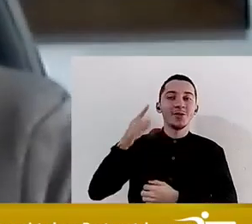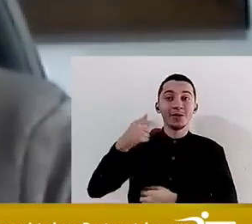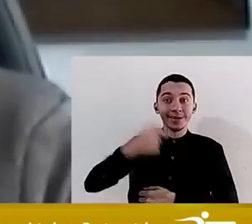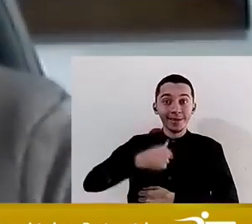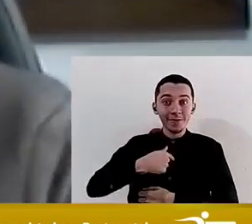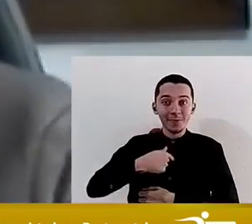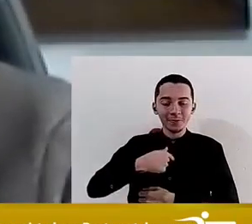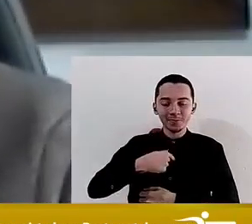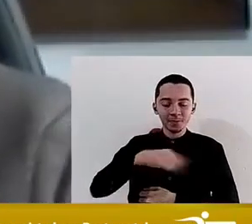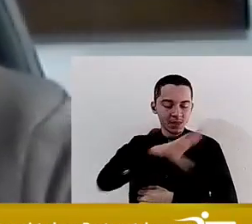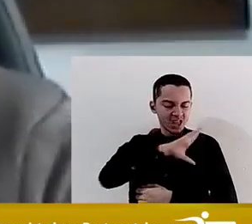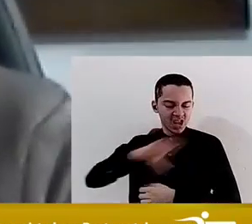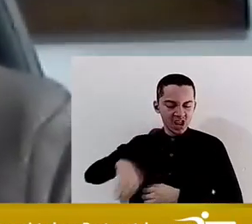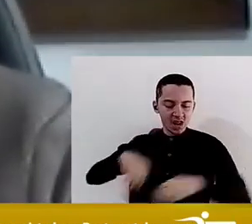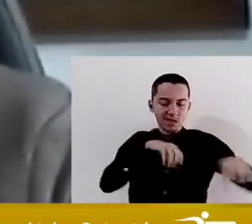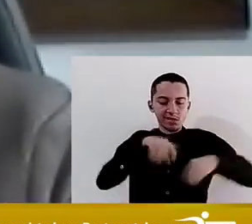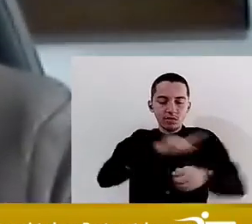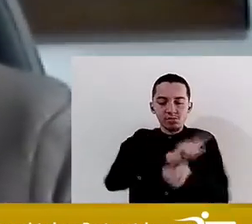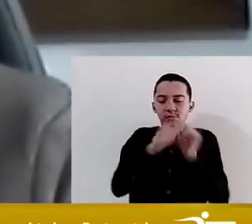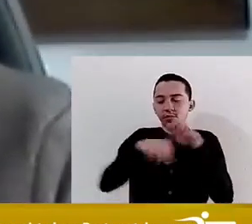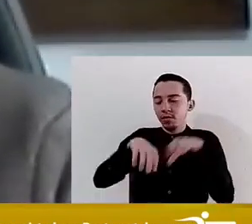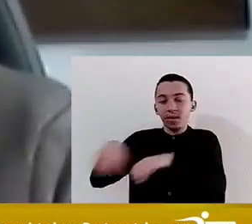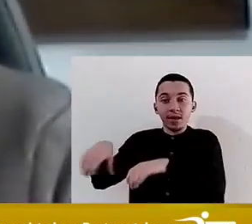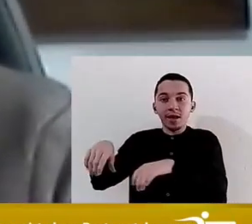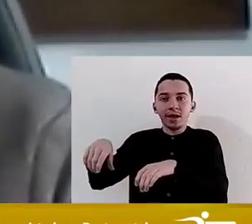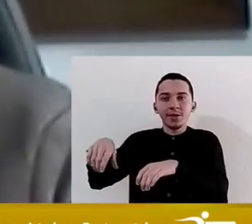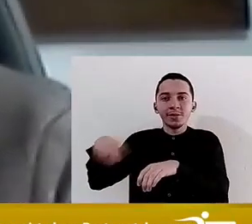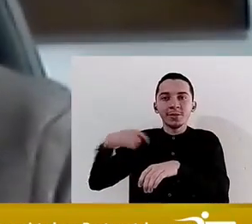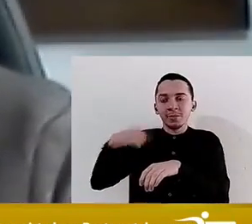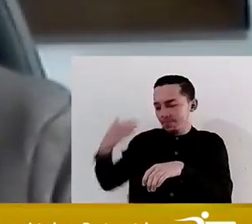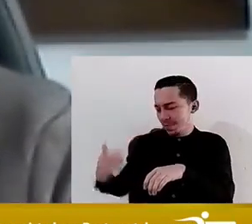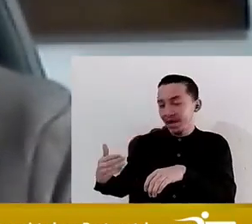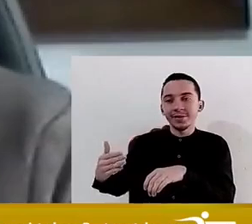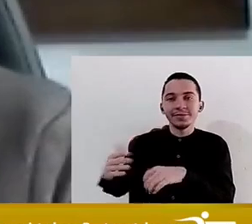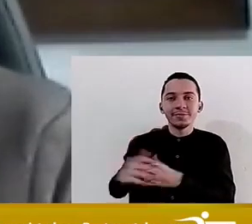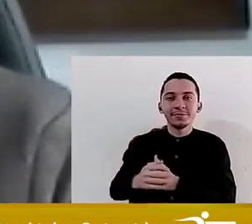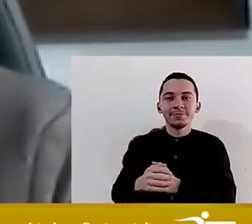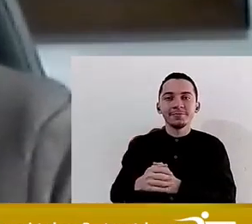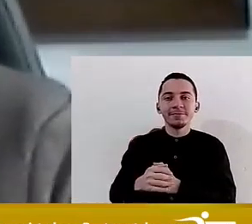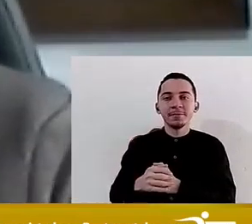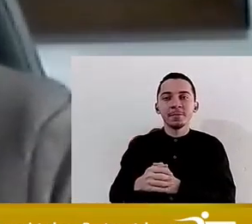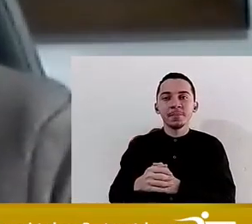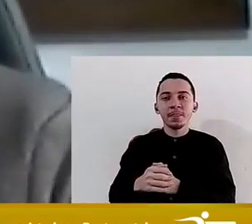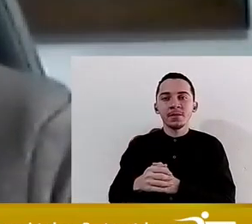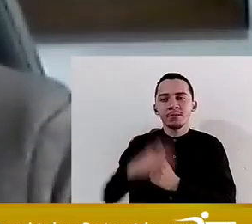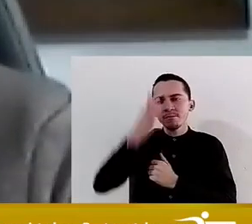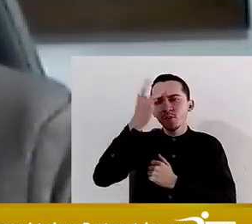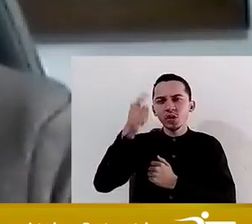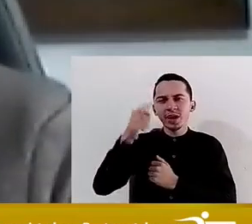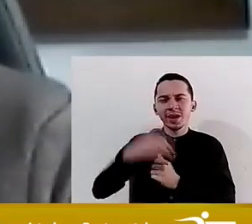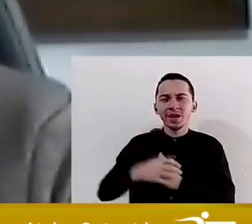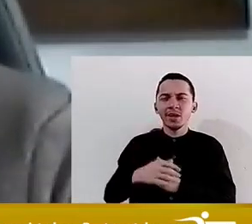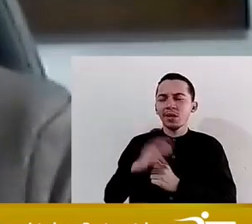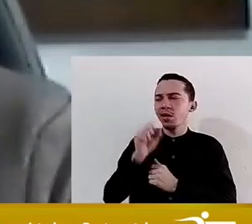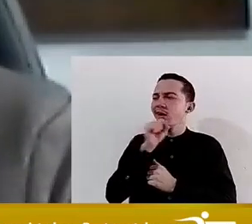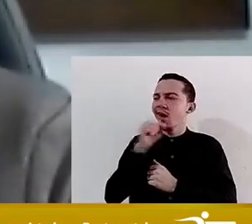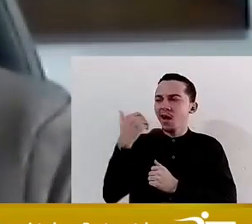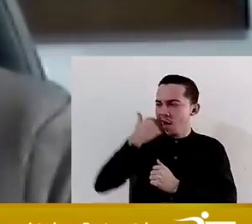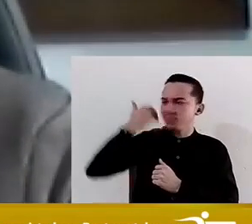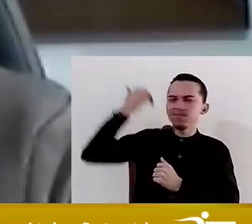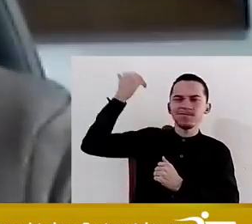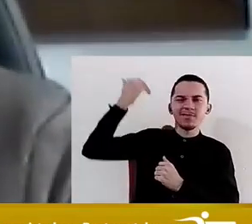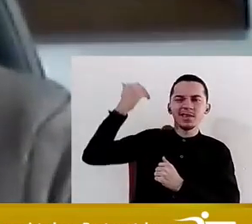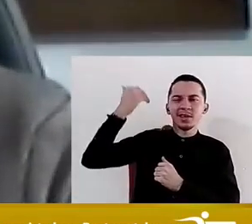Porque los hombres mayores tienen muchos prejuicios y han pasado muchas cosas que le